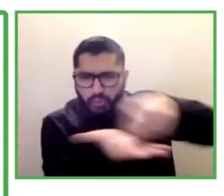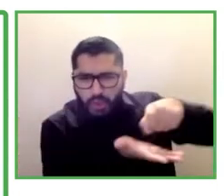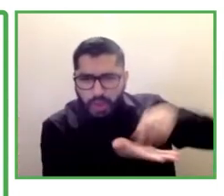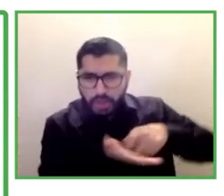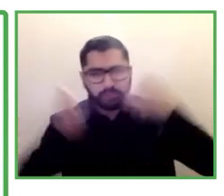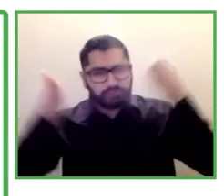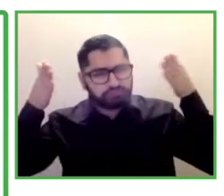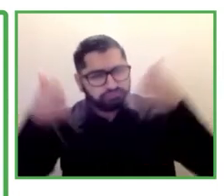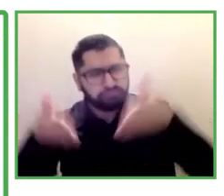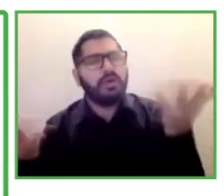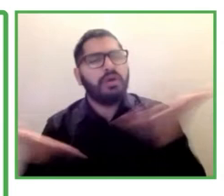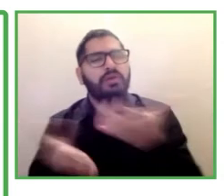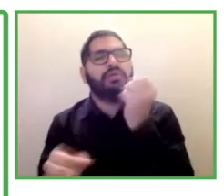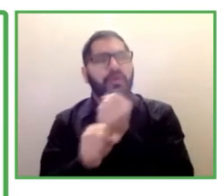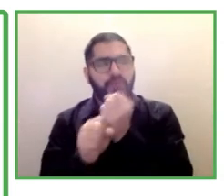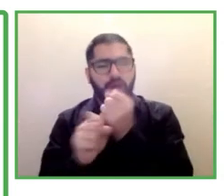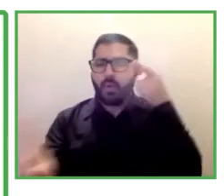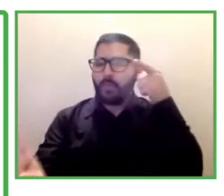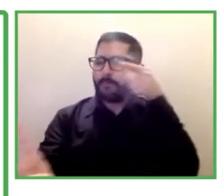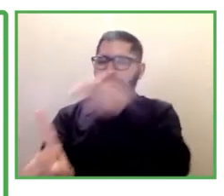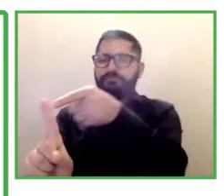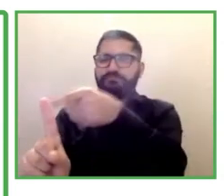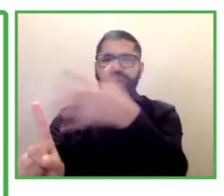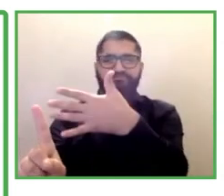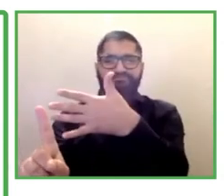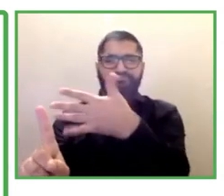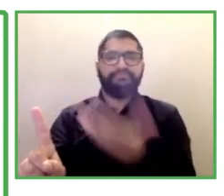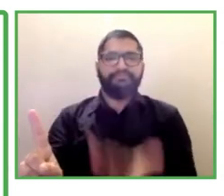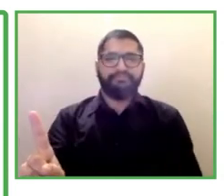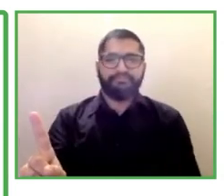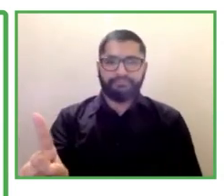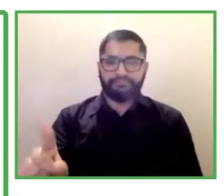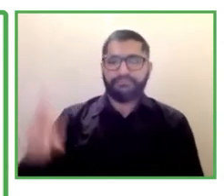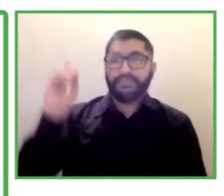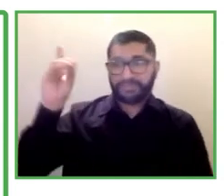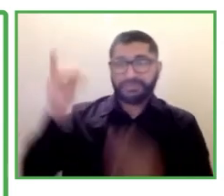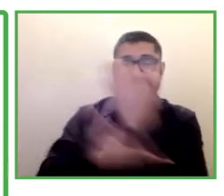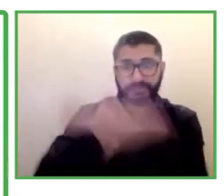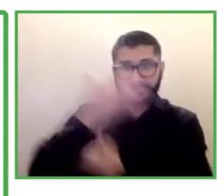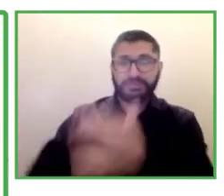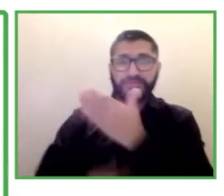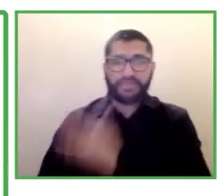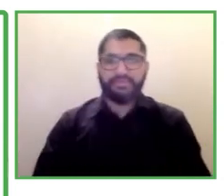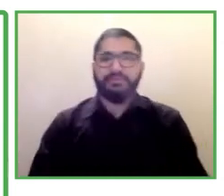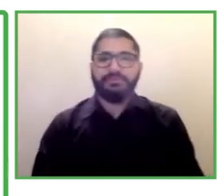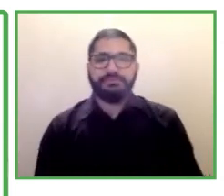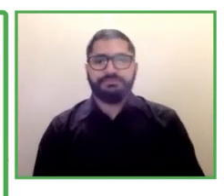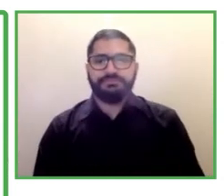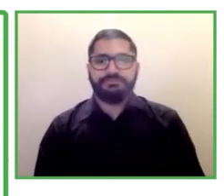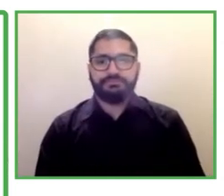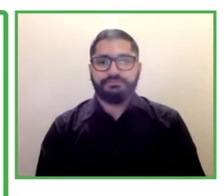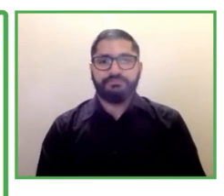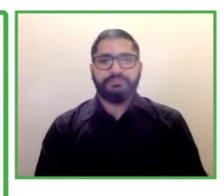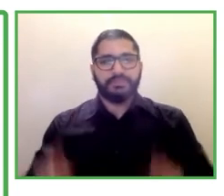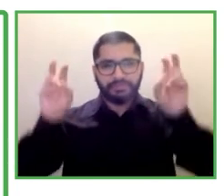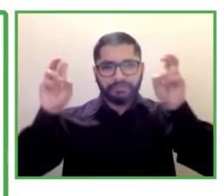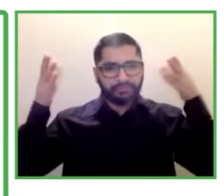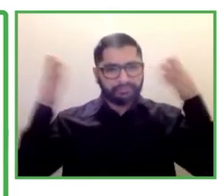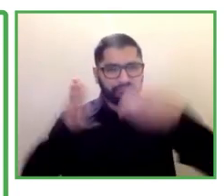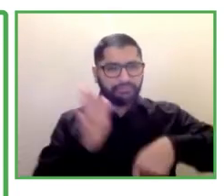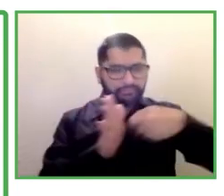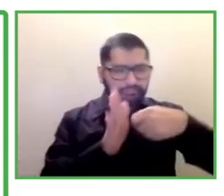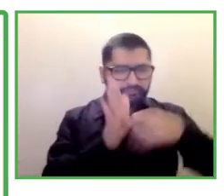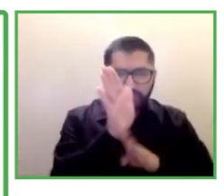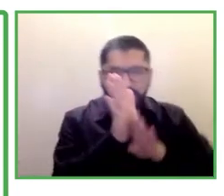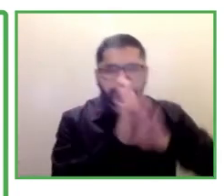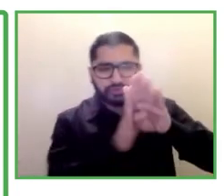diferentes oportunidades. Es un segmento de la parte de desarrollo social y económico. Nuestra visión